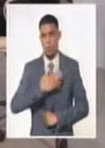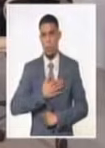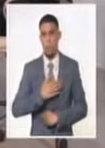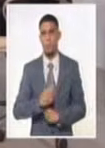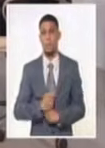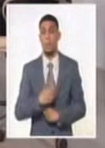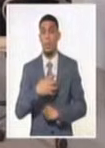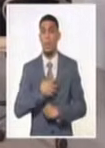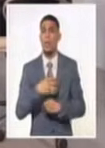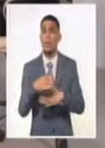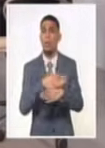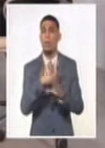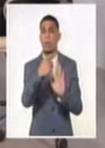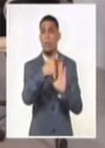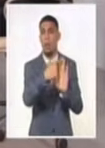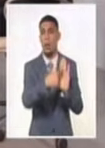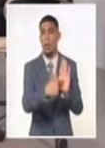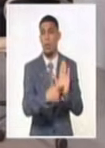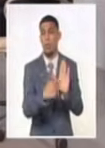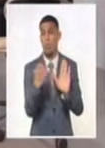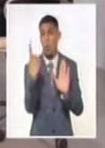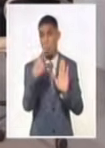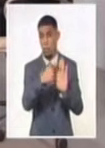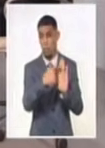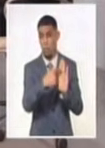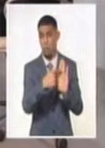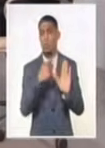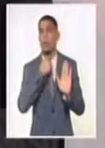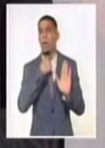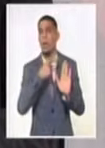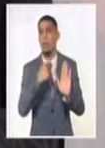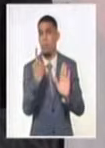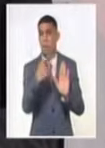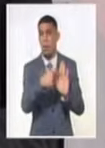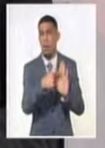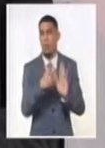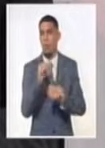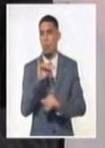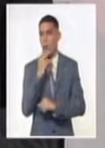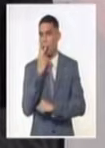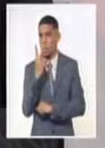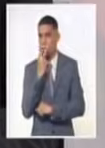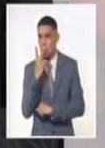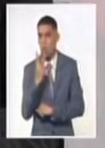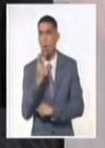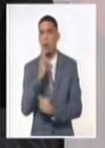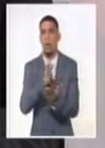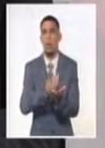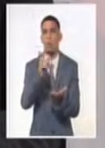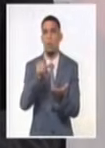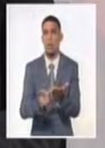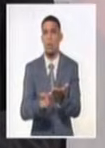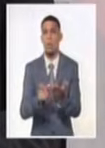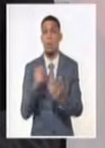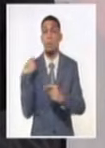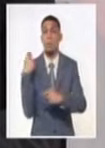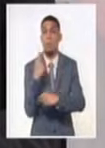varios componentes. Uno de esos componentes es, por ejemplo, la atención a los estudiantes, maestros y